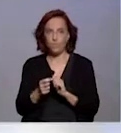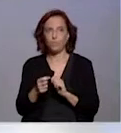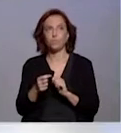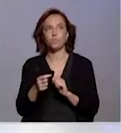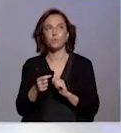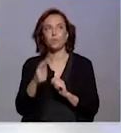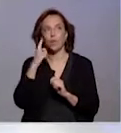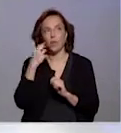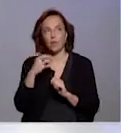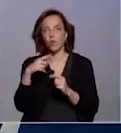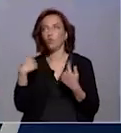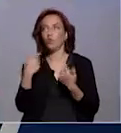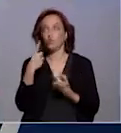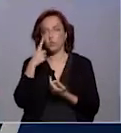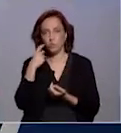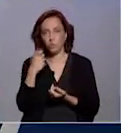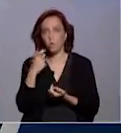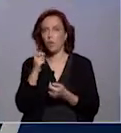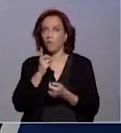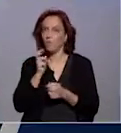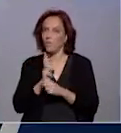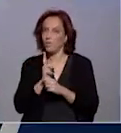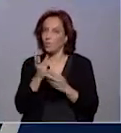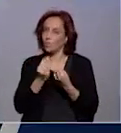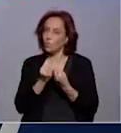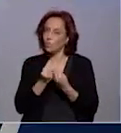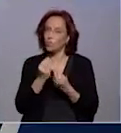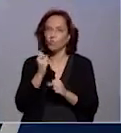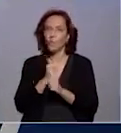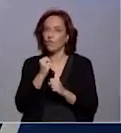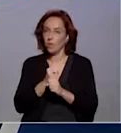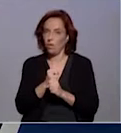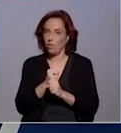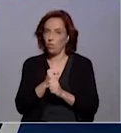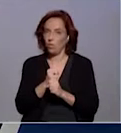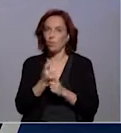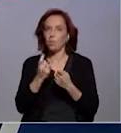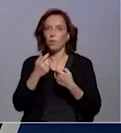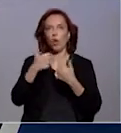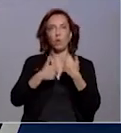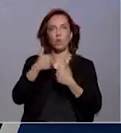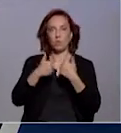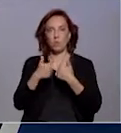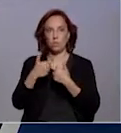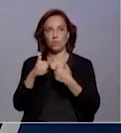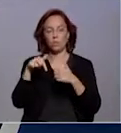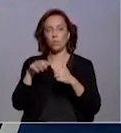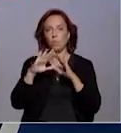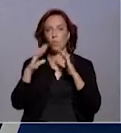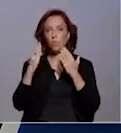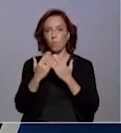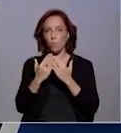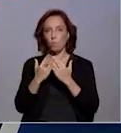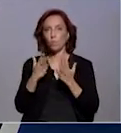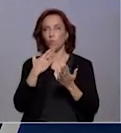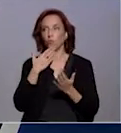y creo que todo mundo se dio cuenta que tenemos que cuidar mucho el trabajo y que tenemos que ser competitivos porque estamos en un mundo de